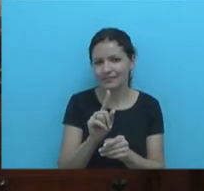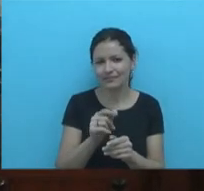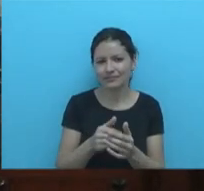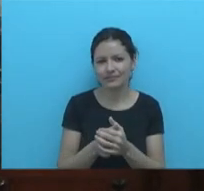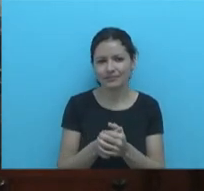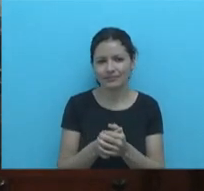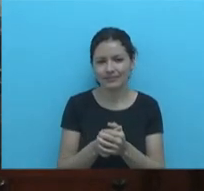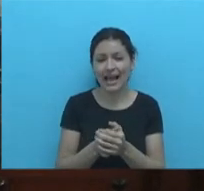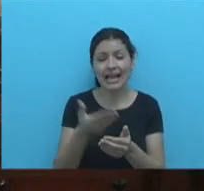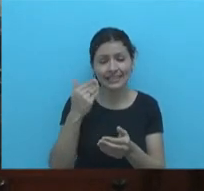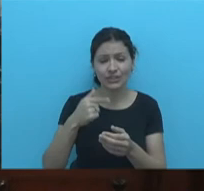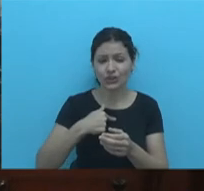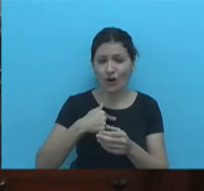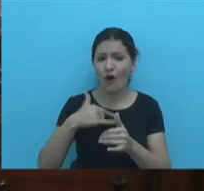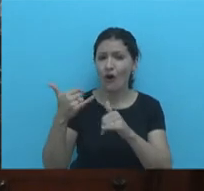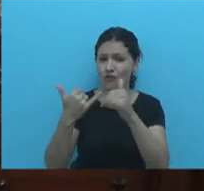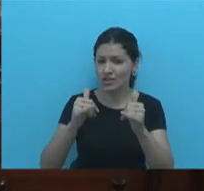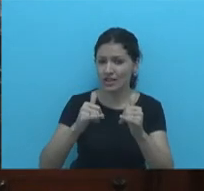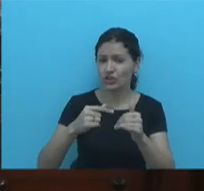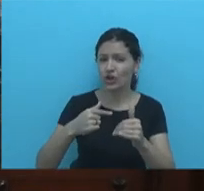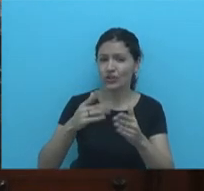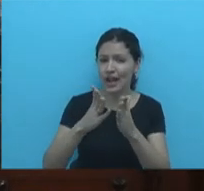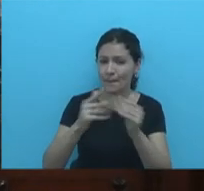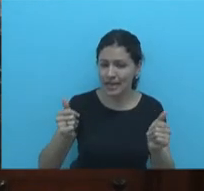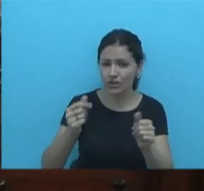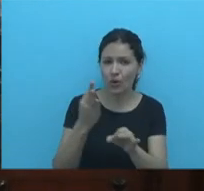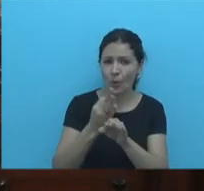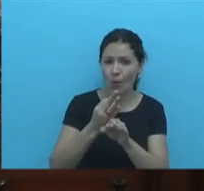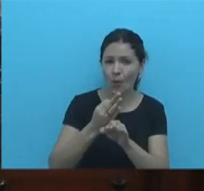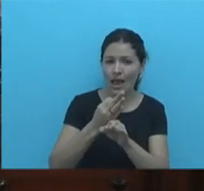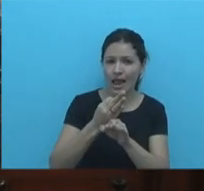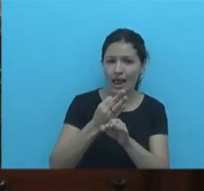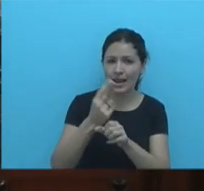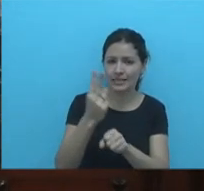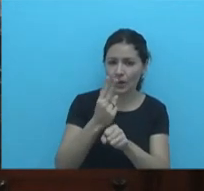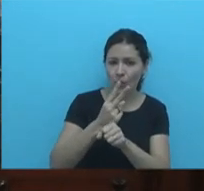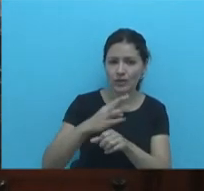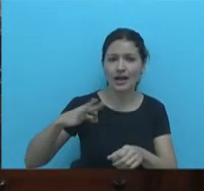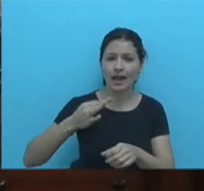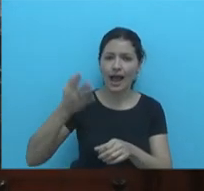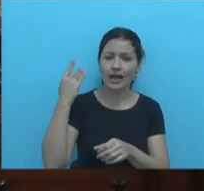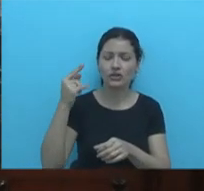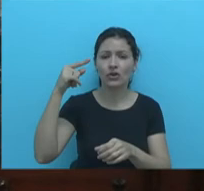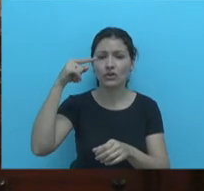la dictadura. Yo termino en el año 77, estoy contando mi edad con todo esto.